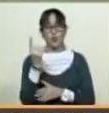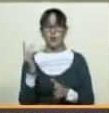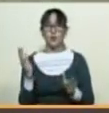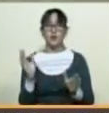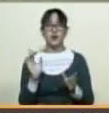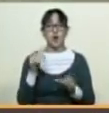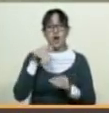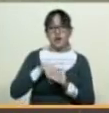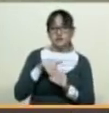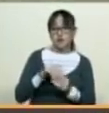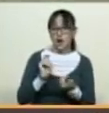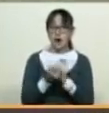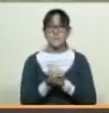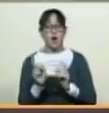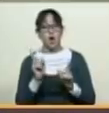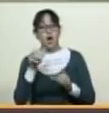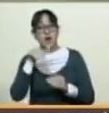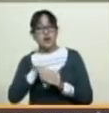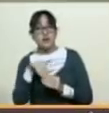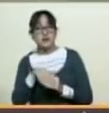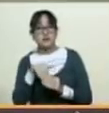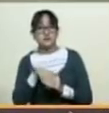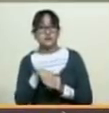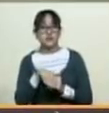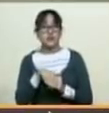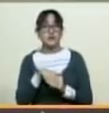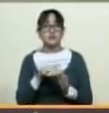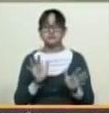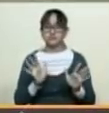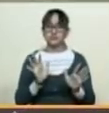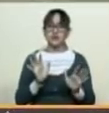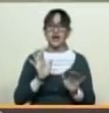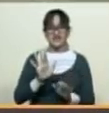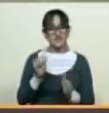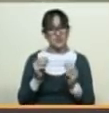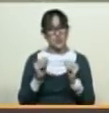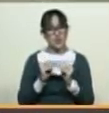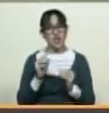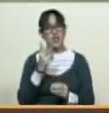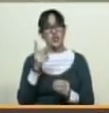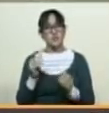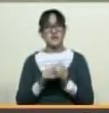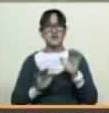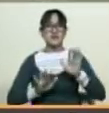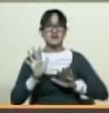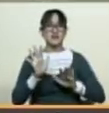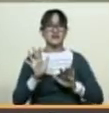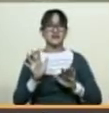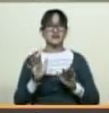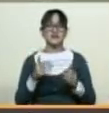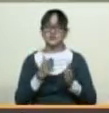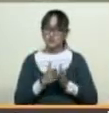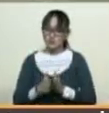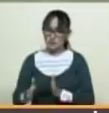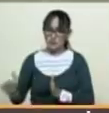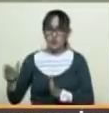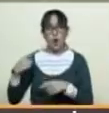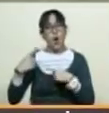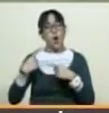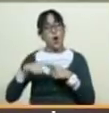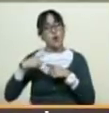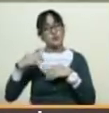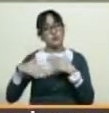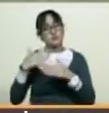no, las elecciones se van a cambiar, no, las elecciones van a ir, eso lo hicieron en el 2015 también, y lo han hecho prácticamente para otros